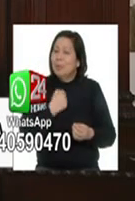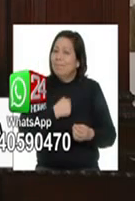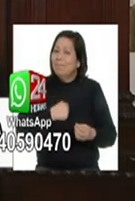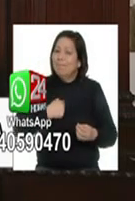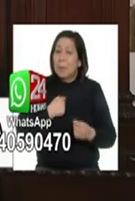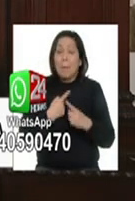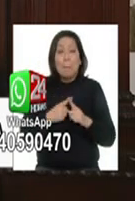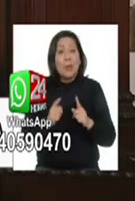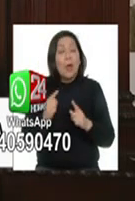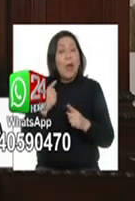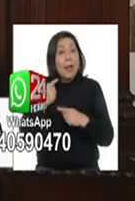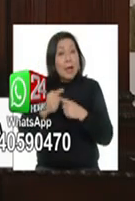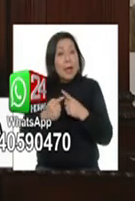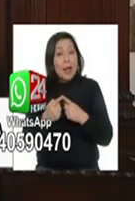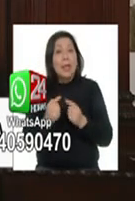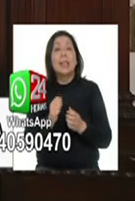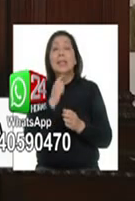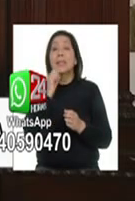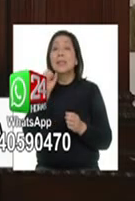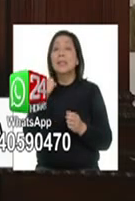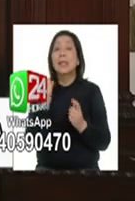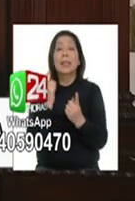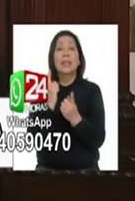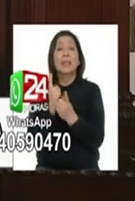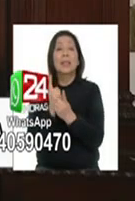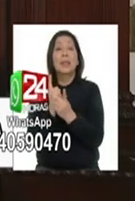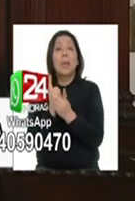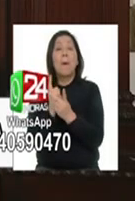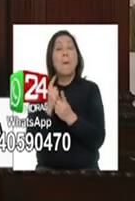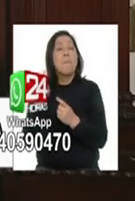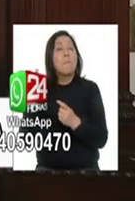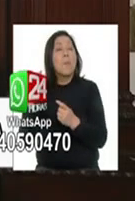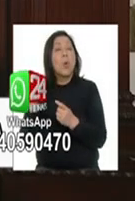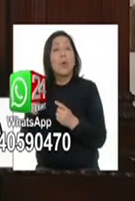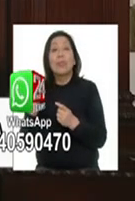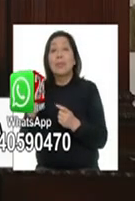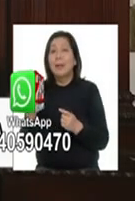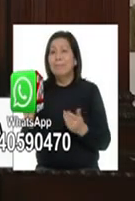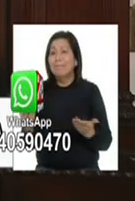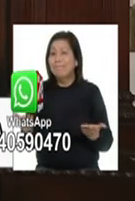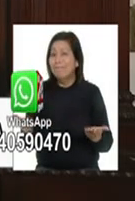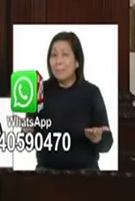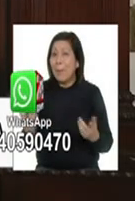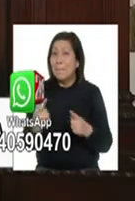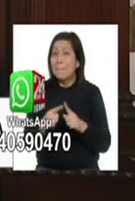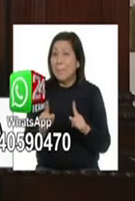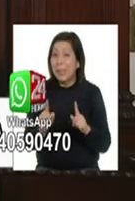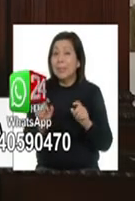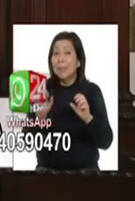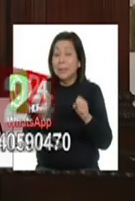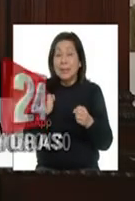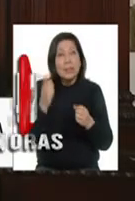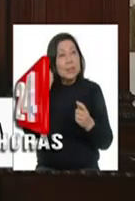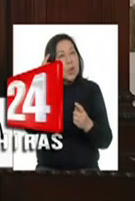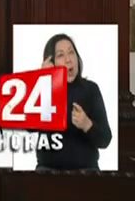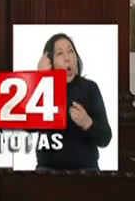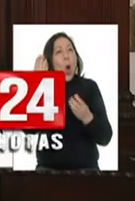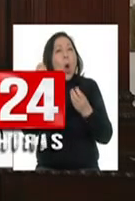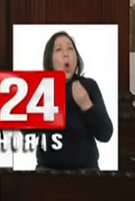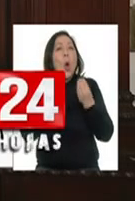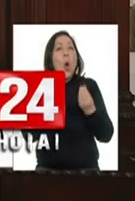pues cada si implica a un millar de nos sino en reconocimiento